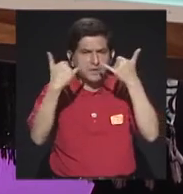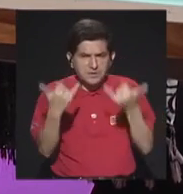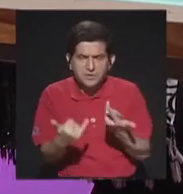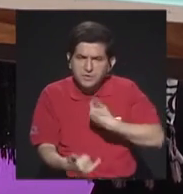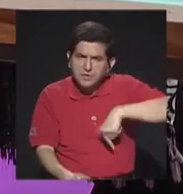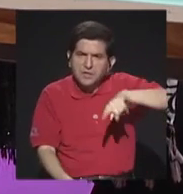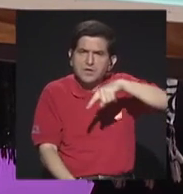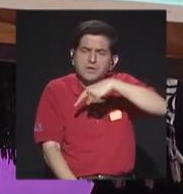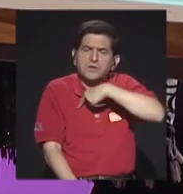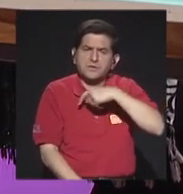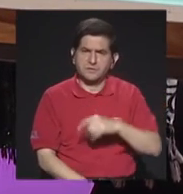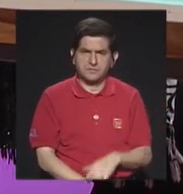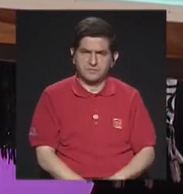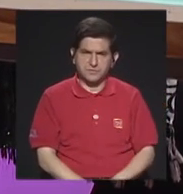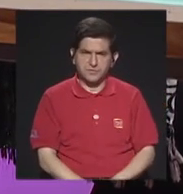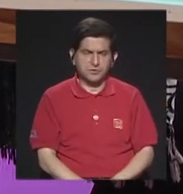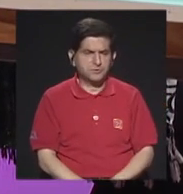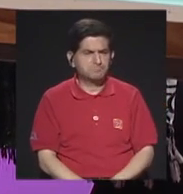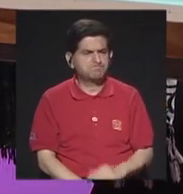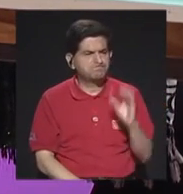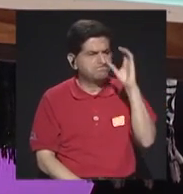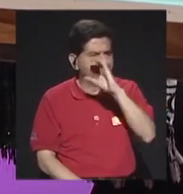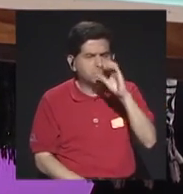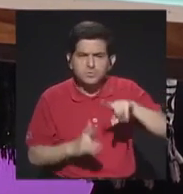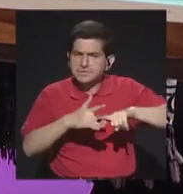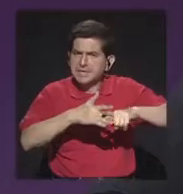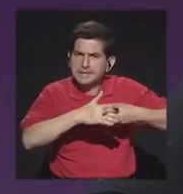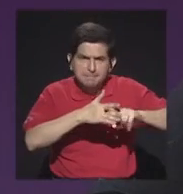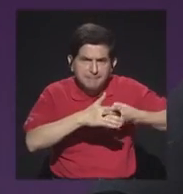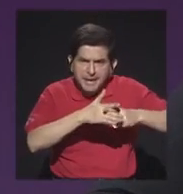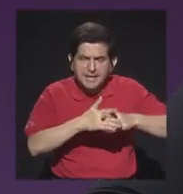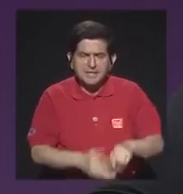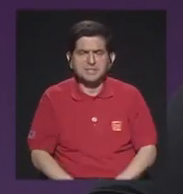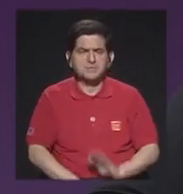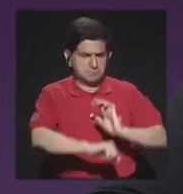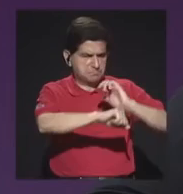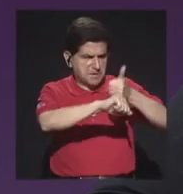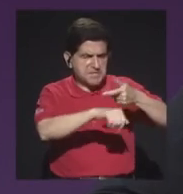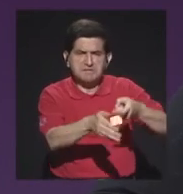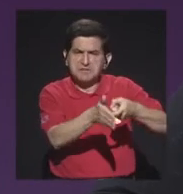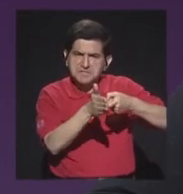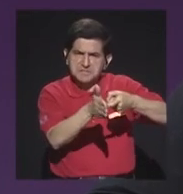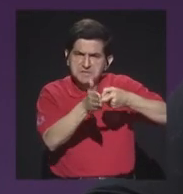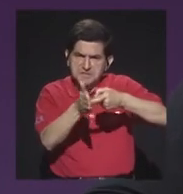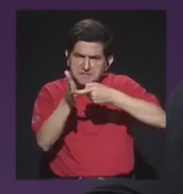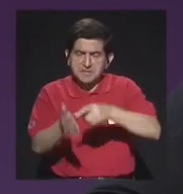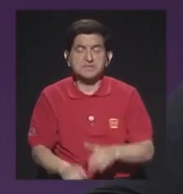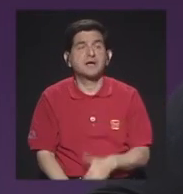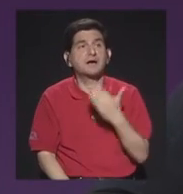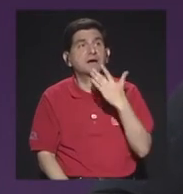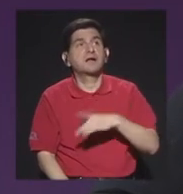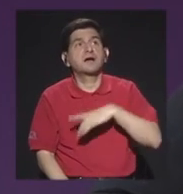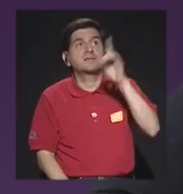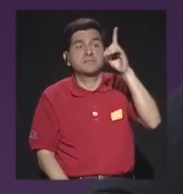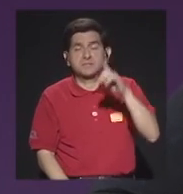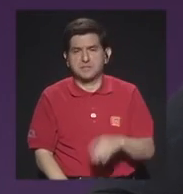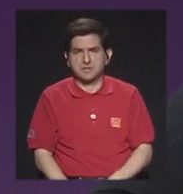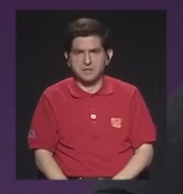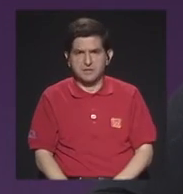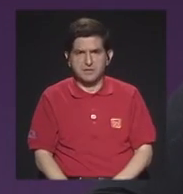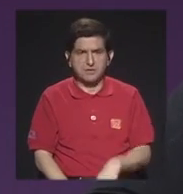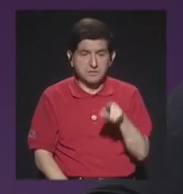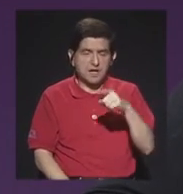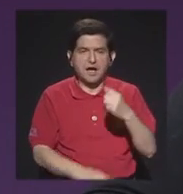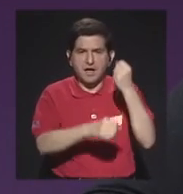logramos pues buscar los mecanismos necesarios para posicionar nuestras demandas y gracias a Dios tocamos la puerta